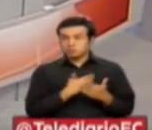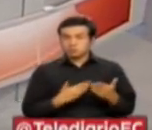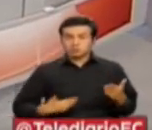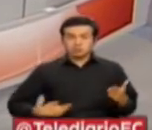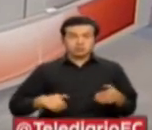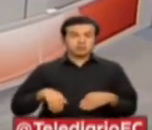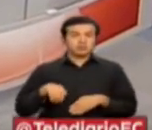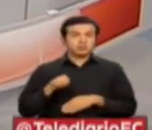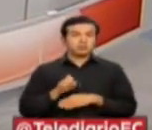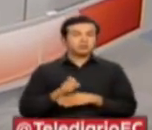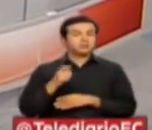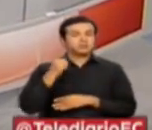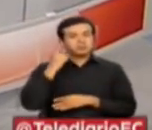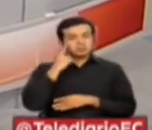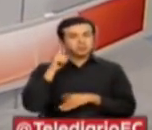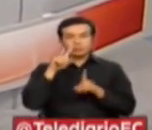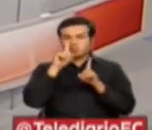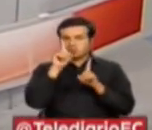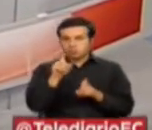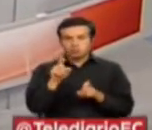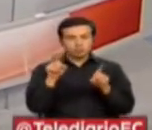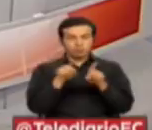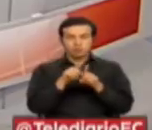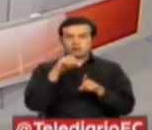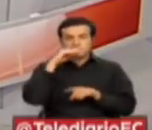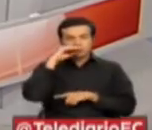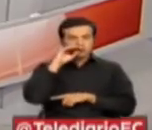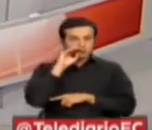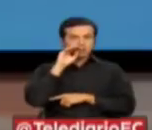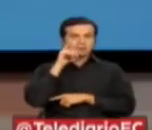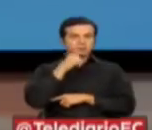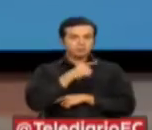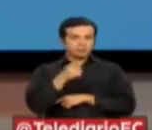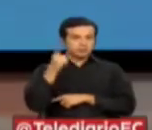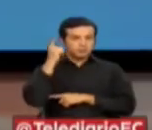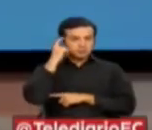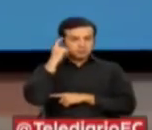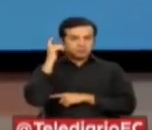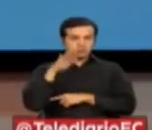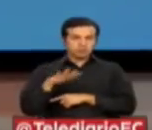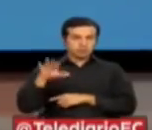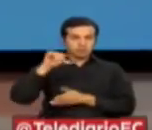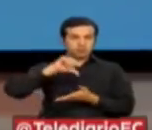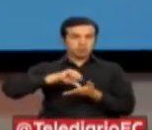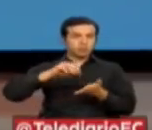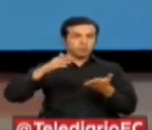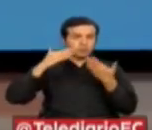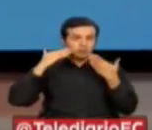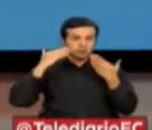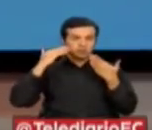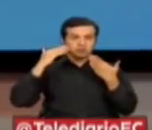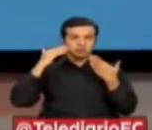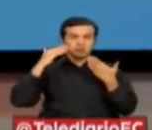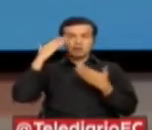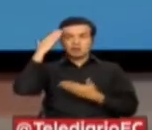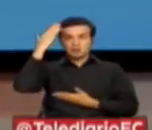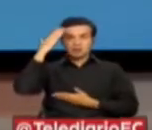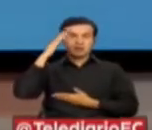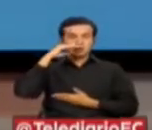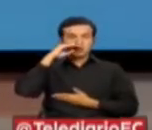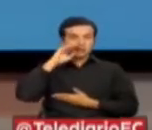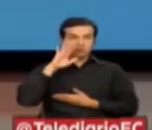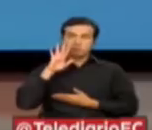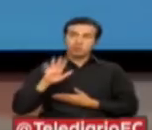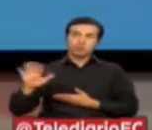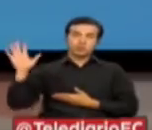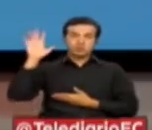presidencia de la República. ¿Qué dice? La misma pregunta en el caso de Jaime Nebot, tomando en cuenta que esta medición es solamente en la ciudad de Guayaquil, porque lo medimos como alcalde de esa ciudad, no